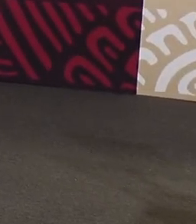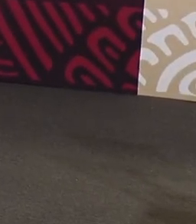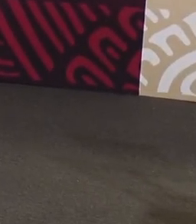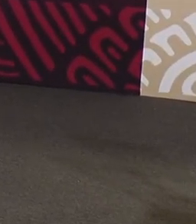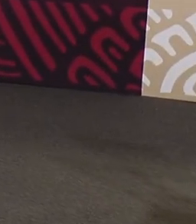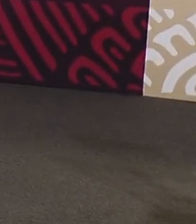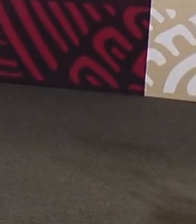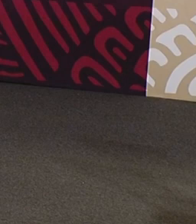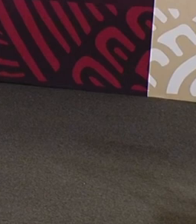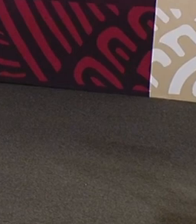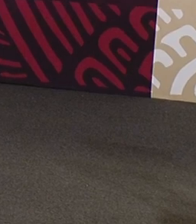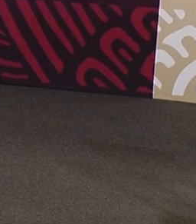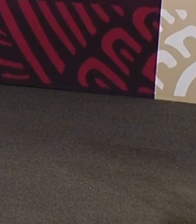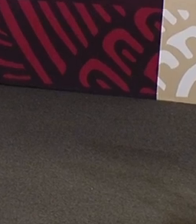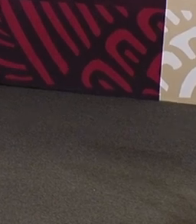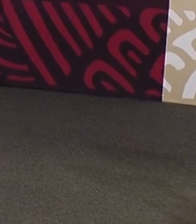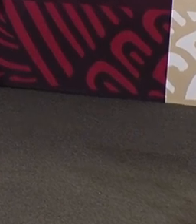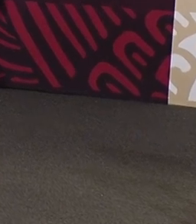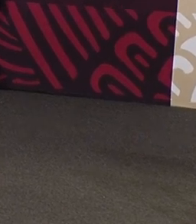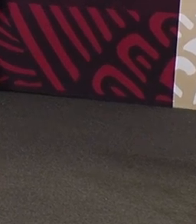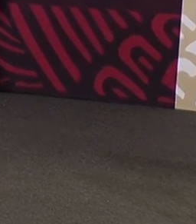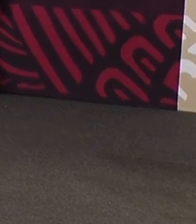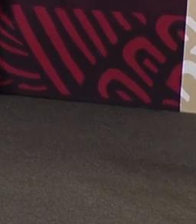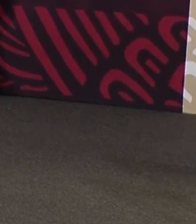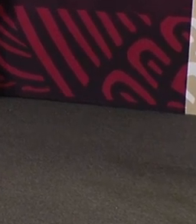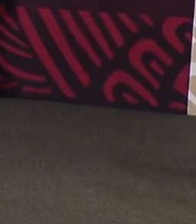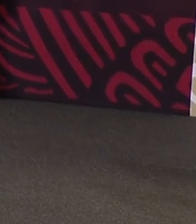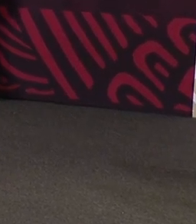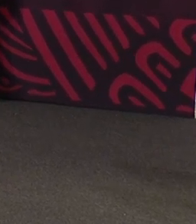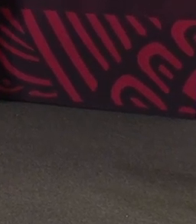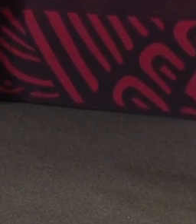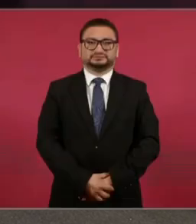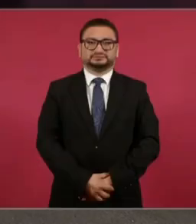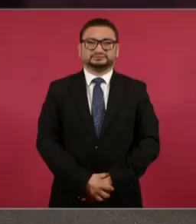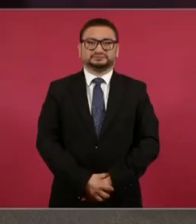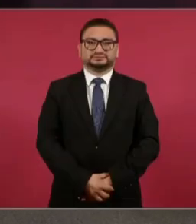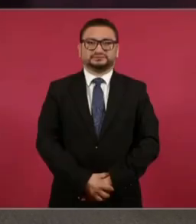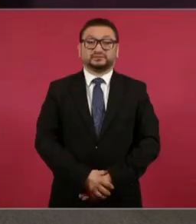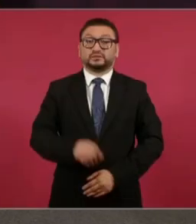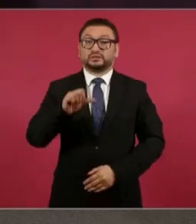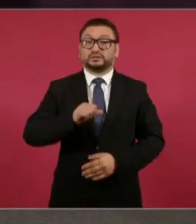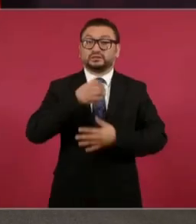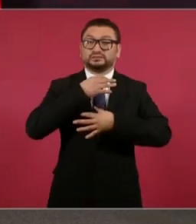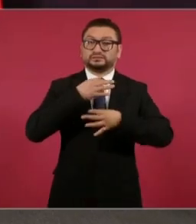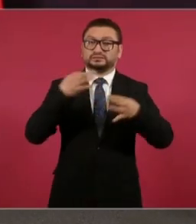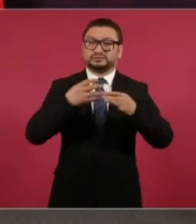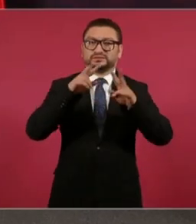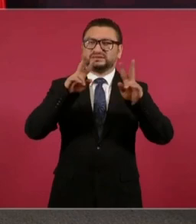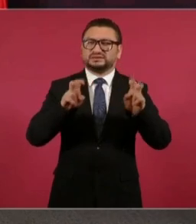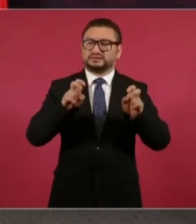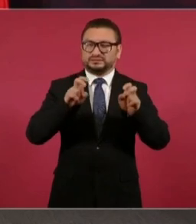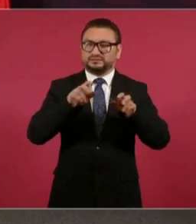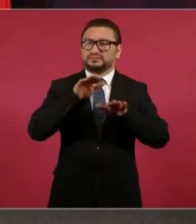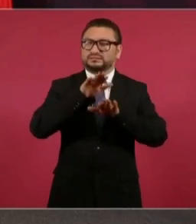ánimo Bueno vamos a informar sobre